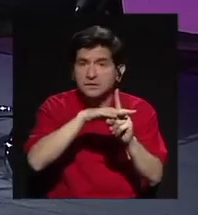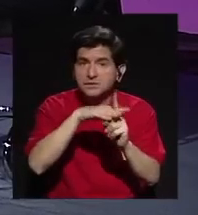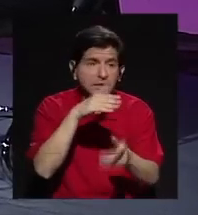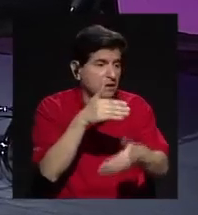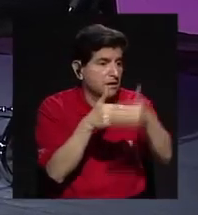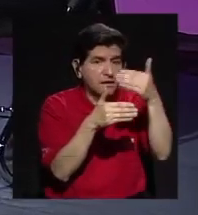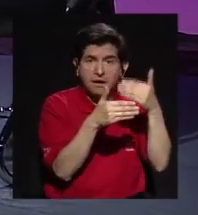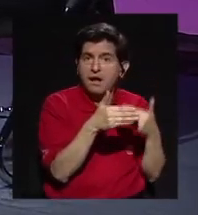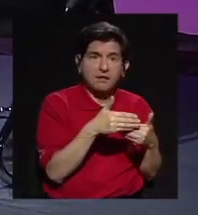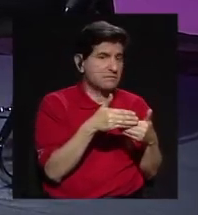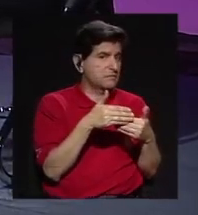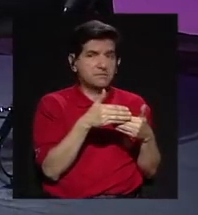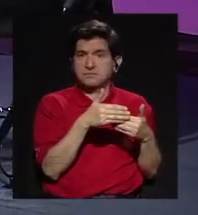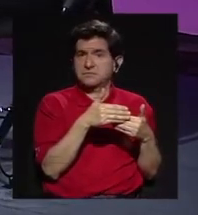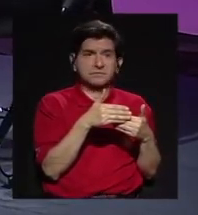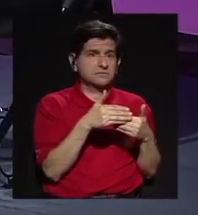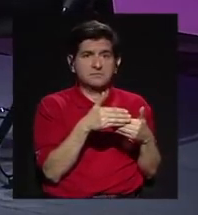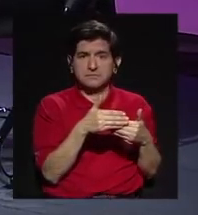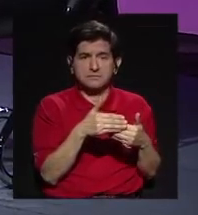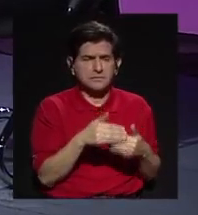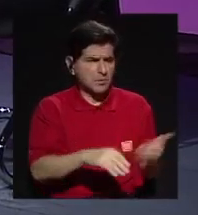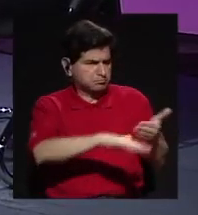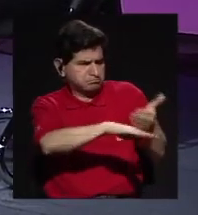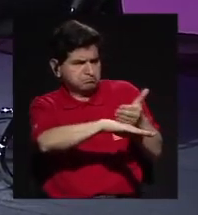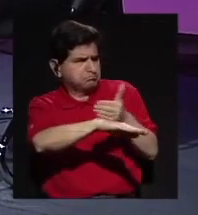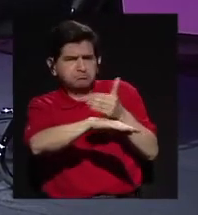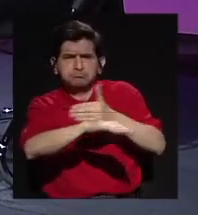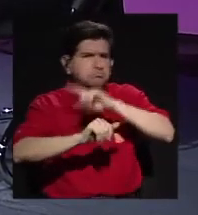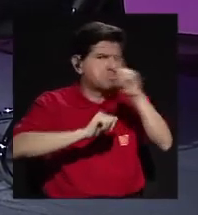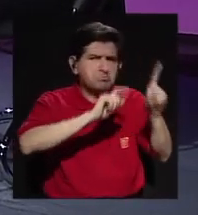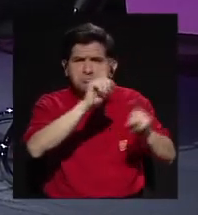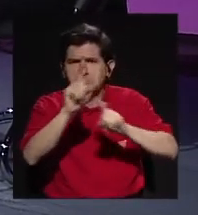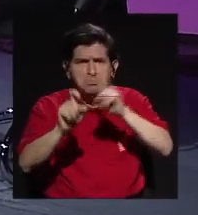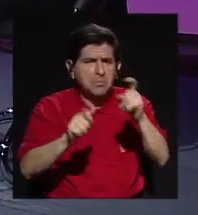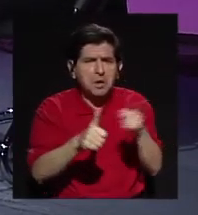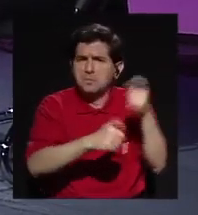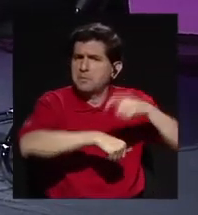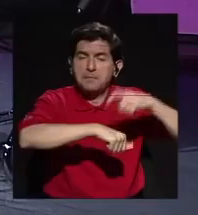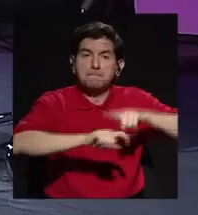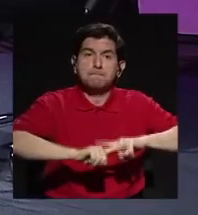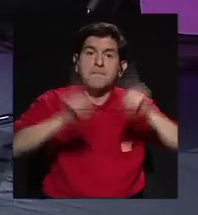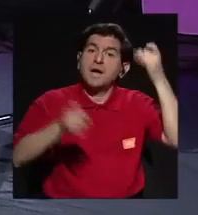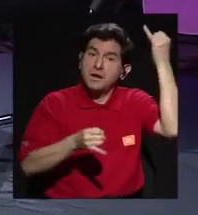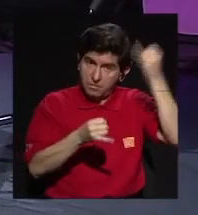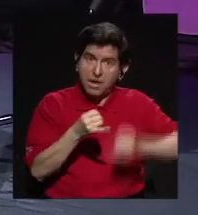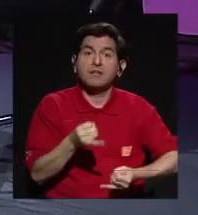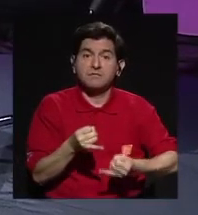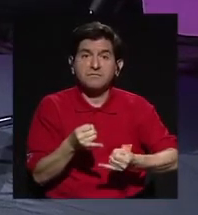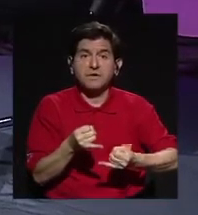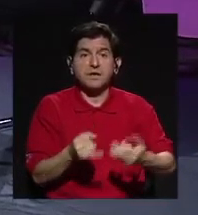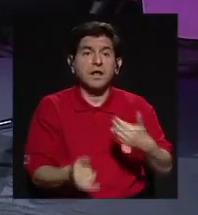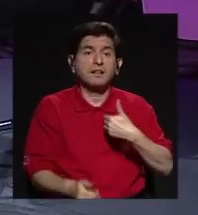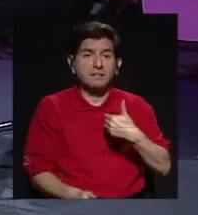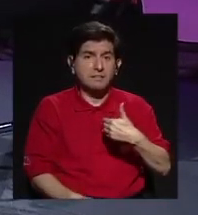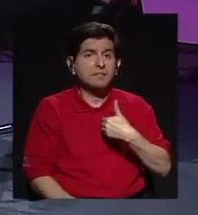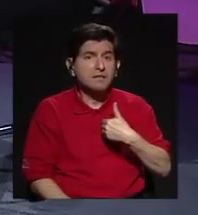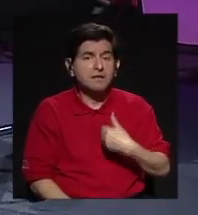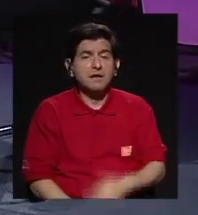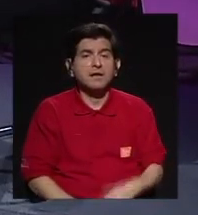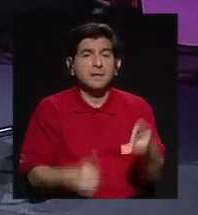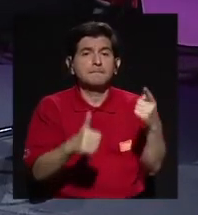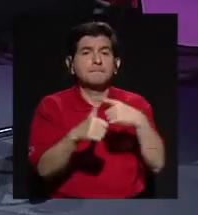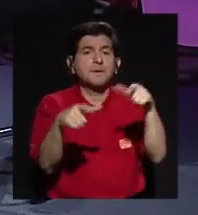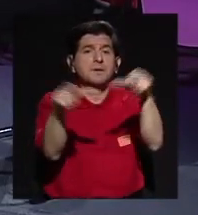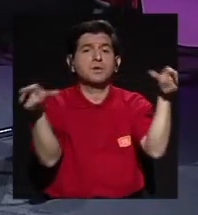no aparecía así repuntando las encuestas al principio, pero que finalmente obtiene el primer